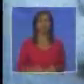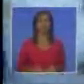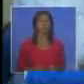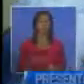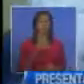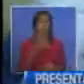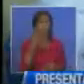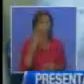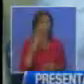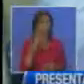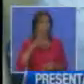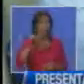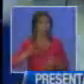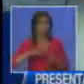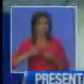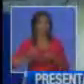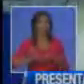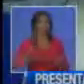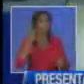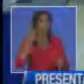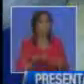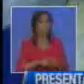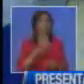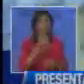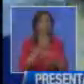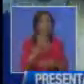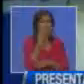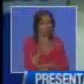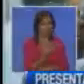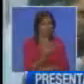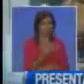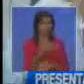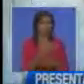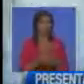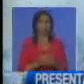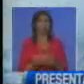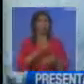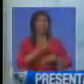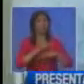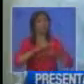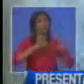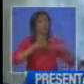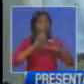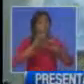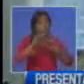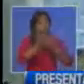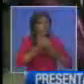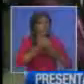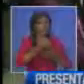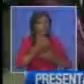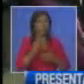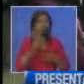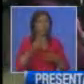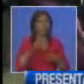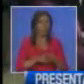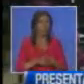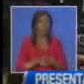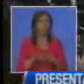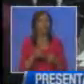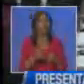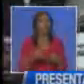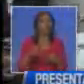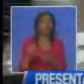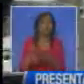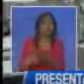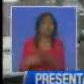Es la cuarta impugnación que llega en contra de uno de los miembros de la terna para superintendente de información. En el centro del debate